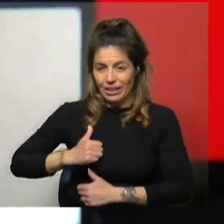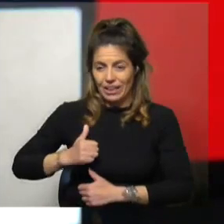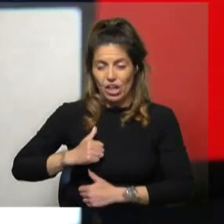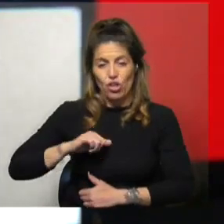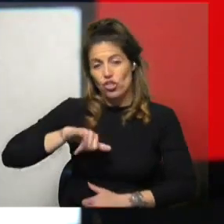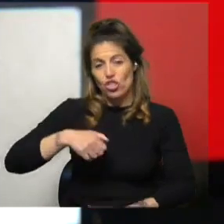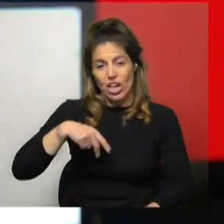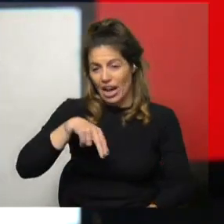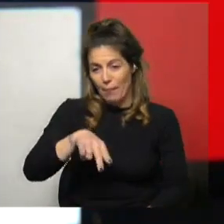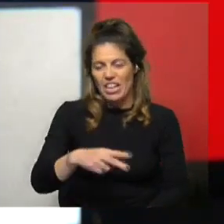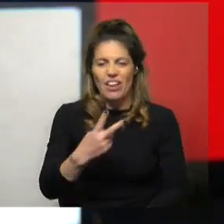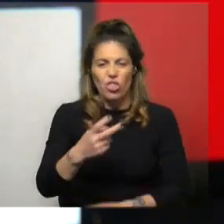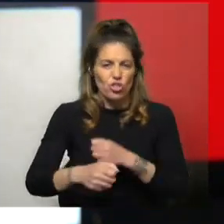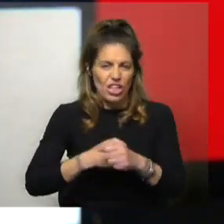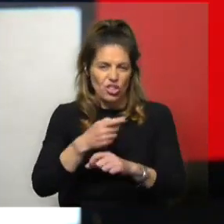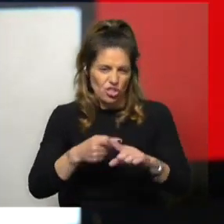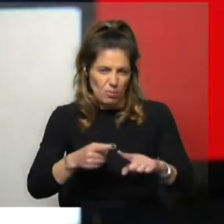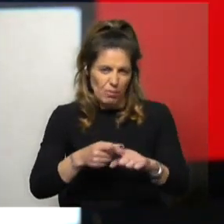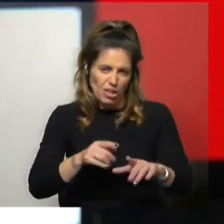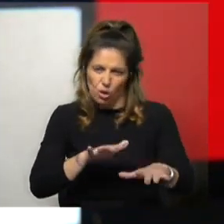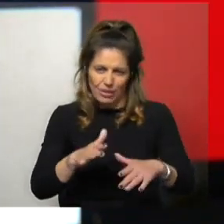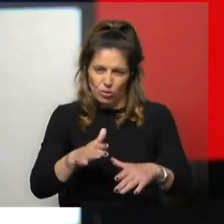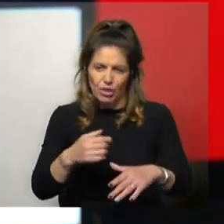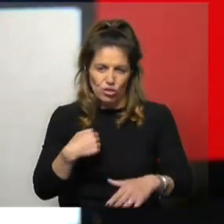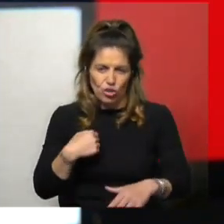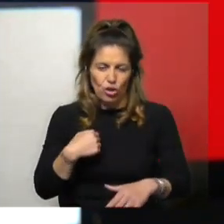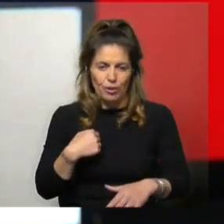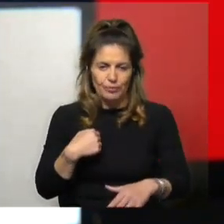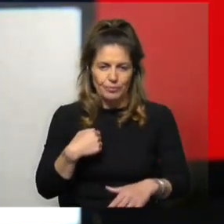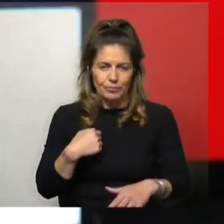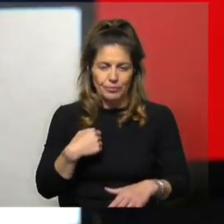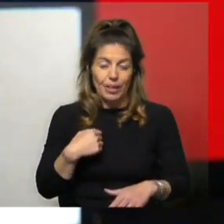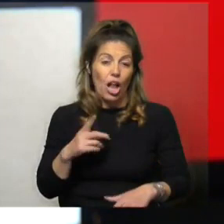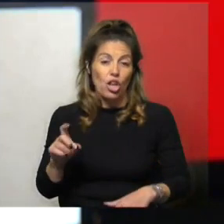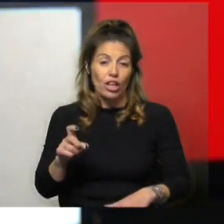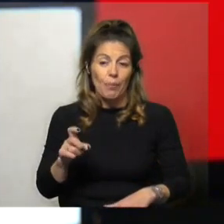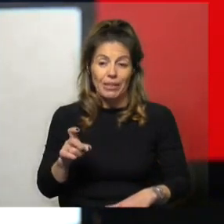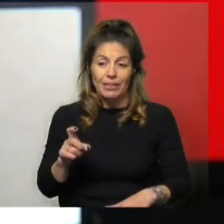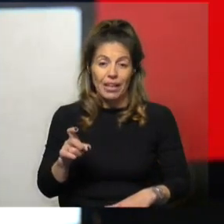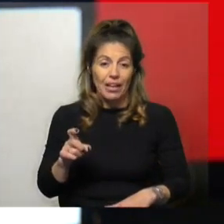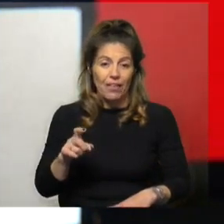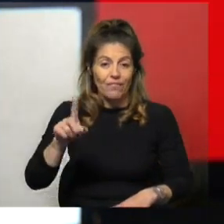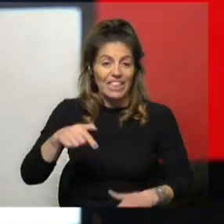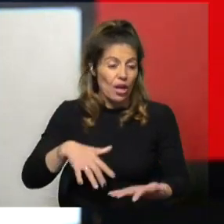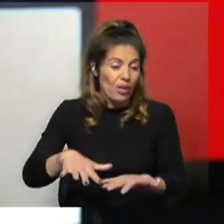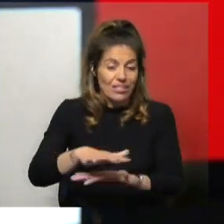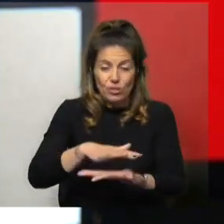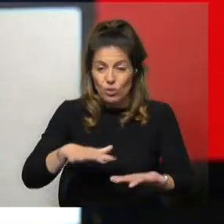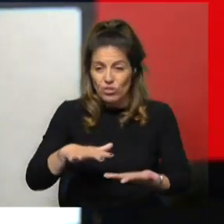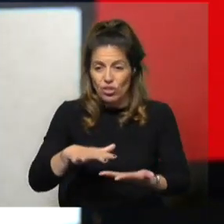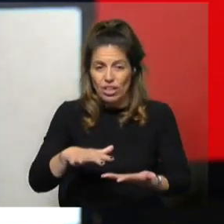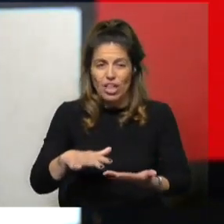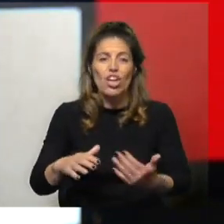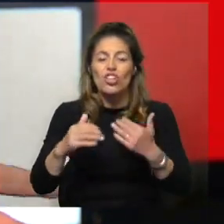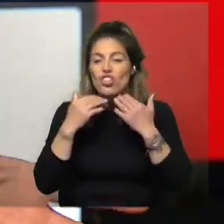caminaba dos años y medio y este y lógicamente venía de de un situaciones no sé si